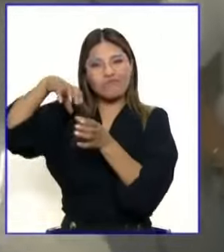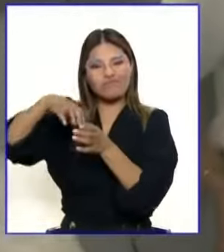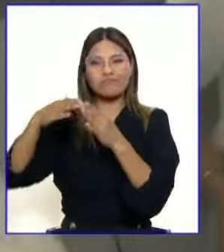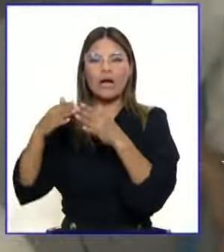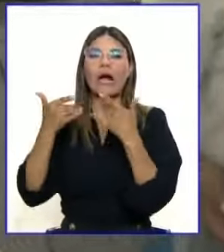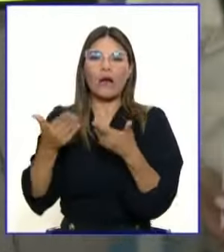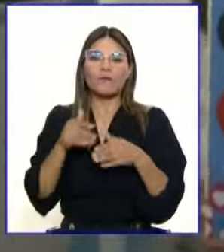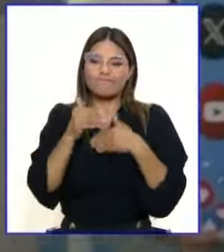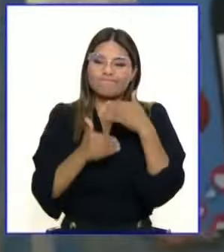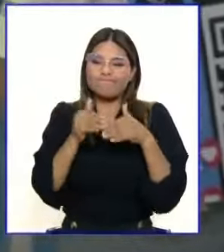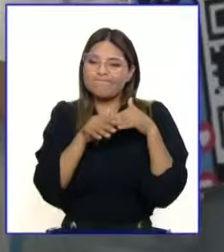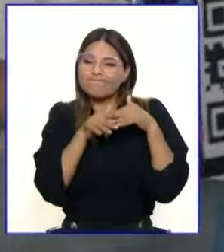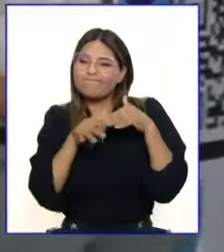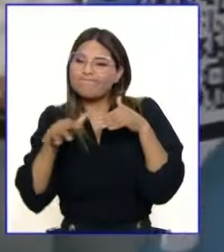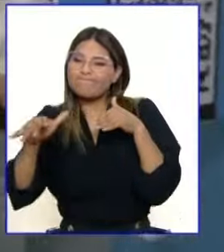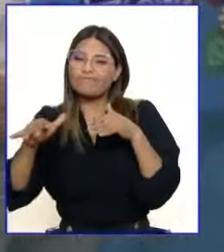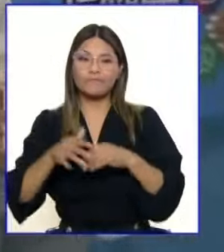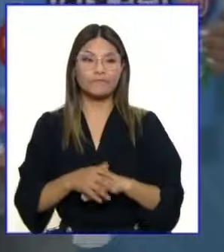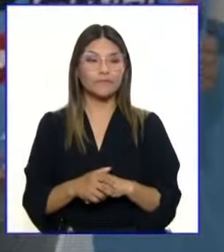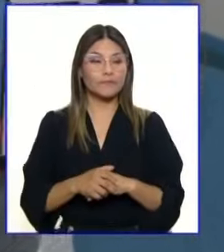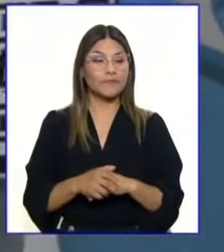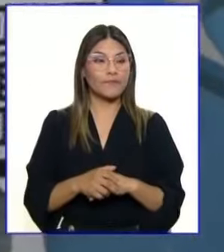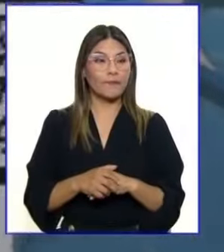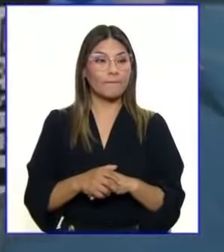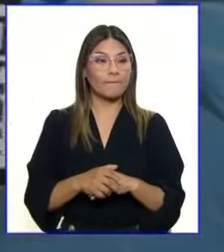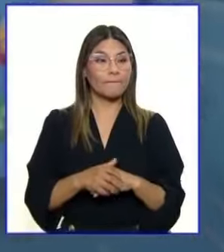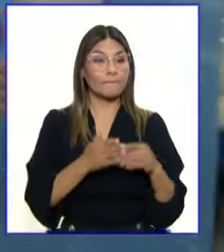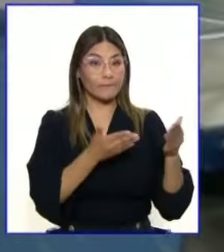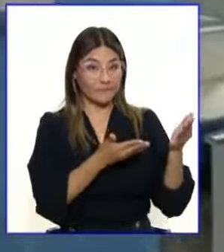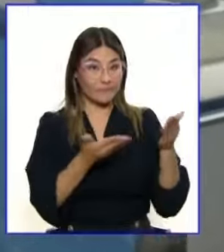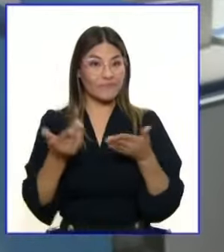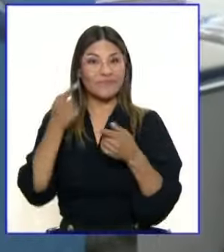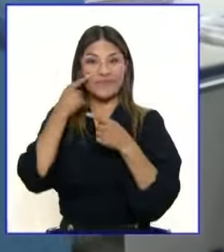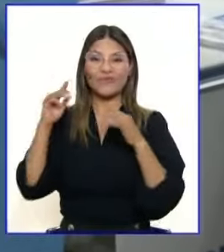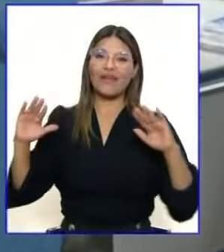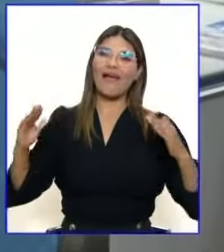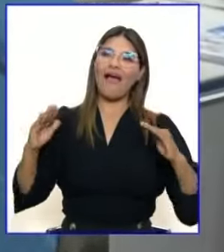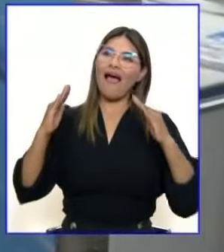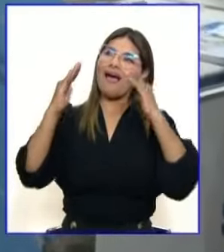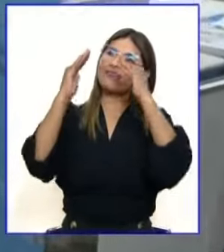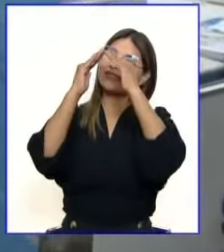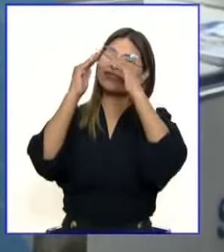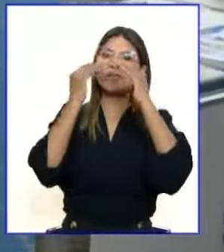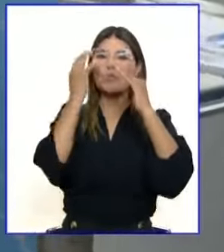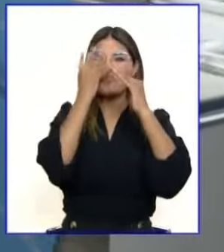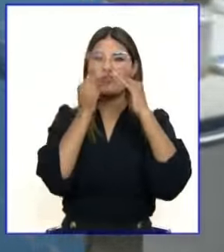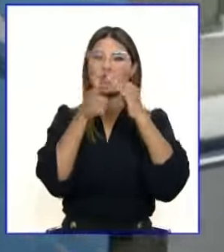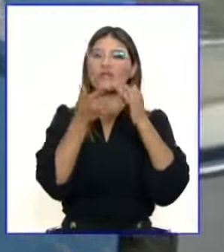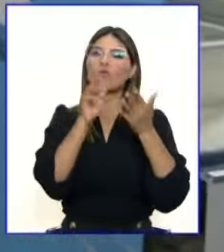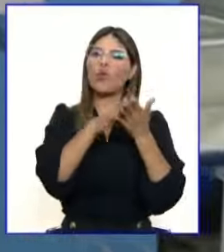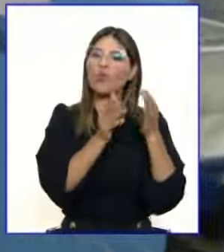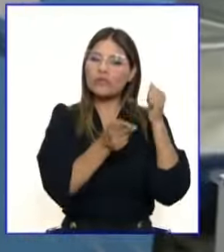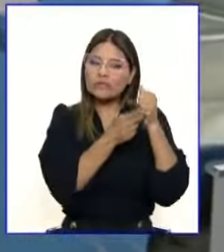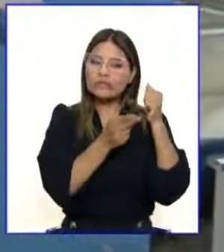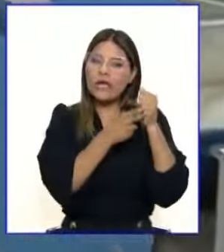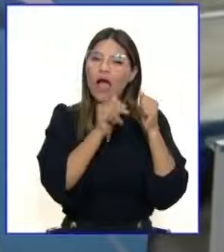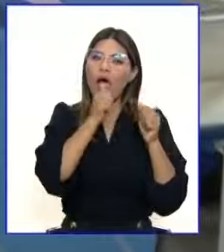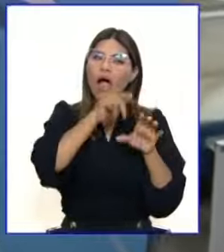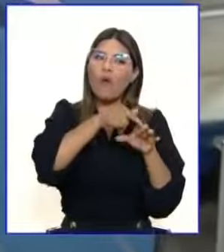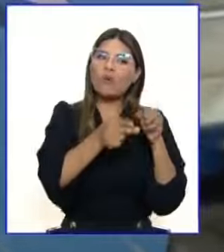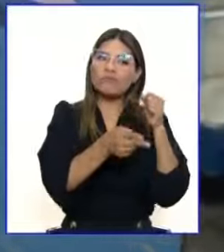que parte. Vamos a ver un poquito rápidamente esta casita didáctica para que la gente sepa cómo ahorrar agua. Sí, estas